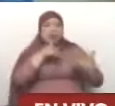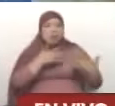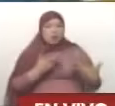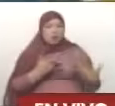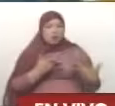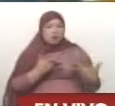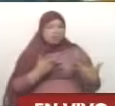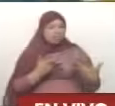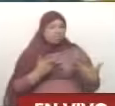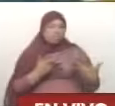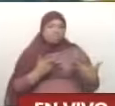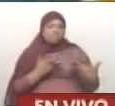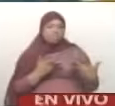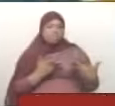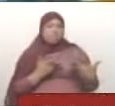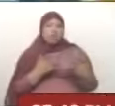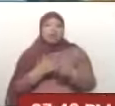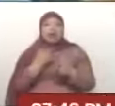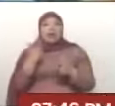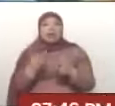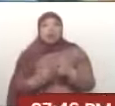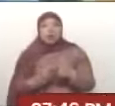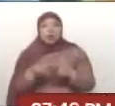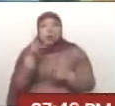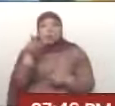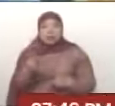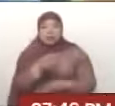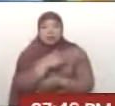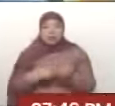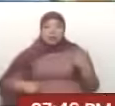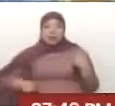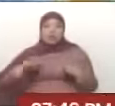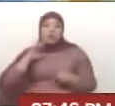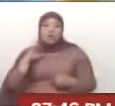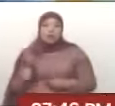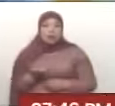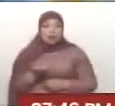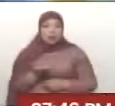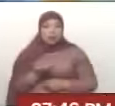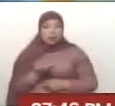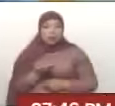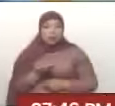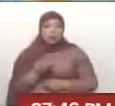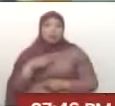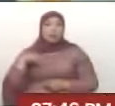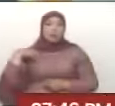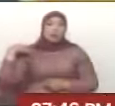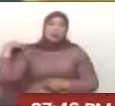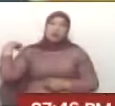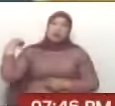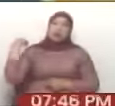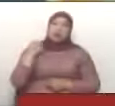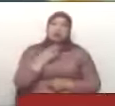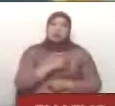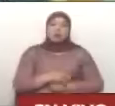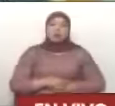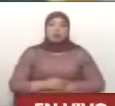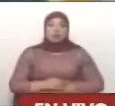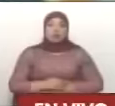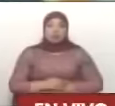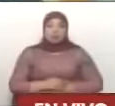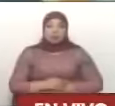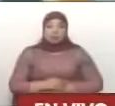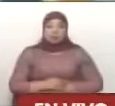guerra. Y entonces viene Zelensky, el presidente este de allá de Ucrania,